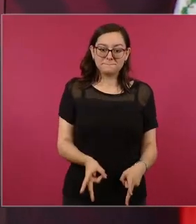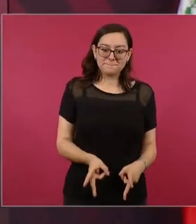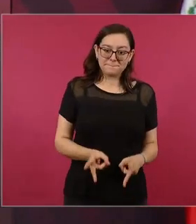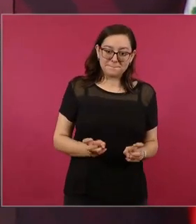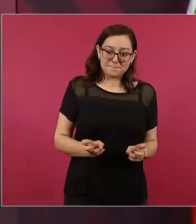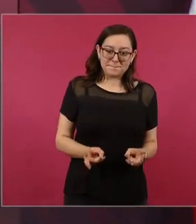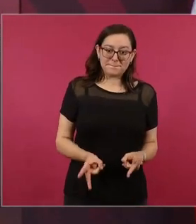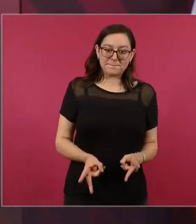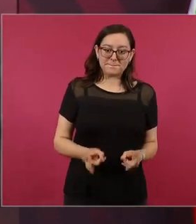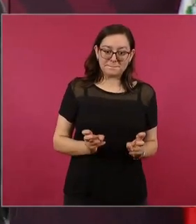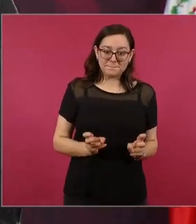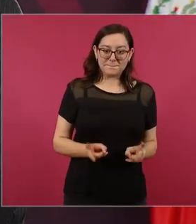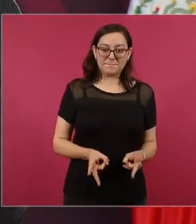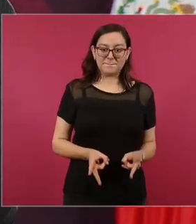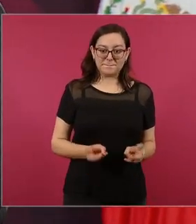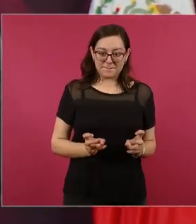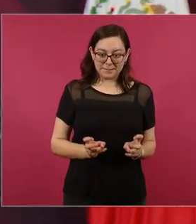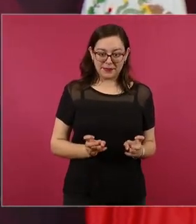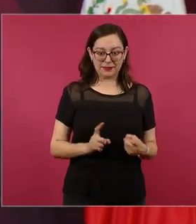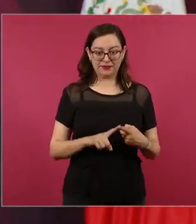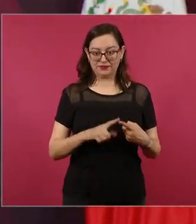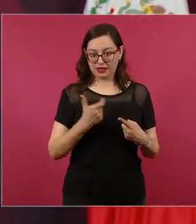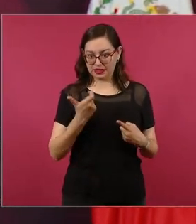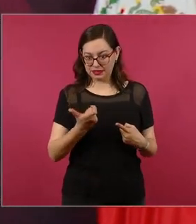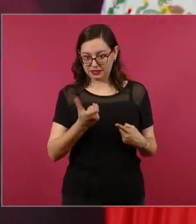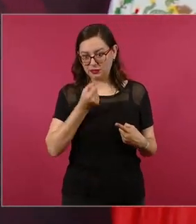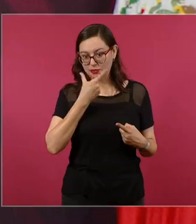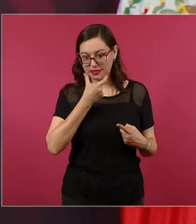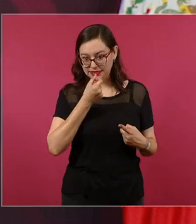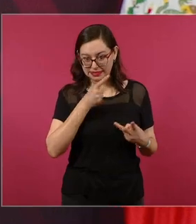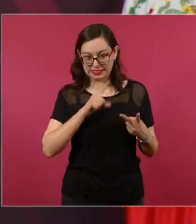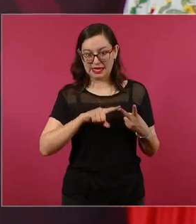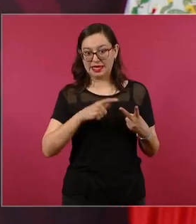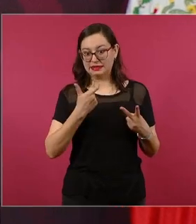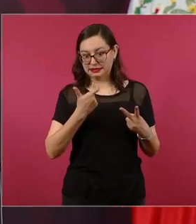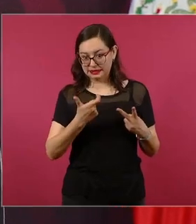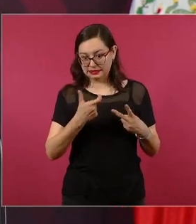de la compra de medicinas, de equipos?